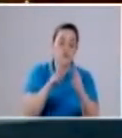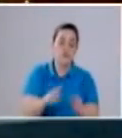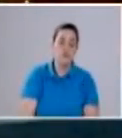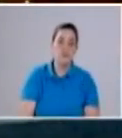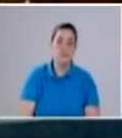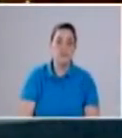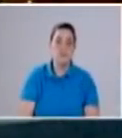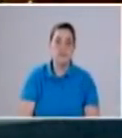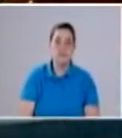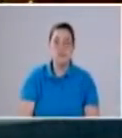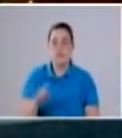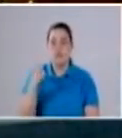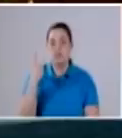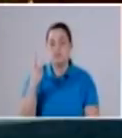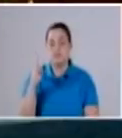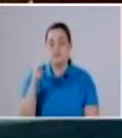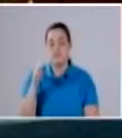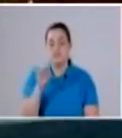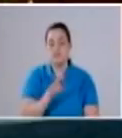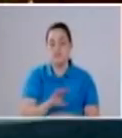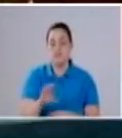O las dos cosas.